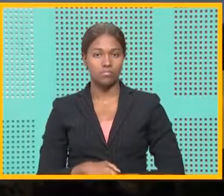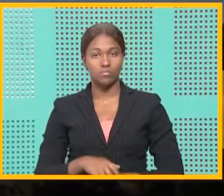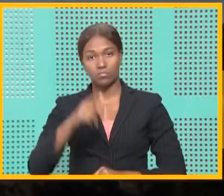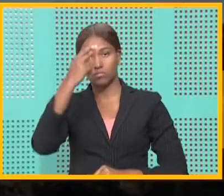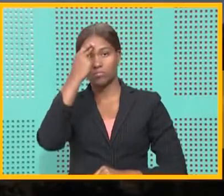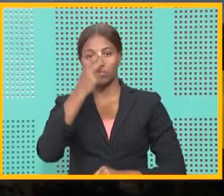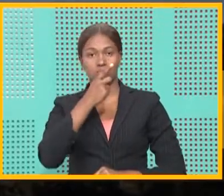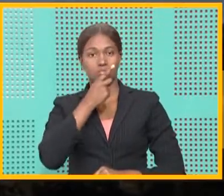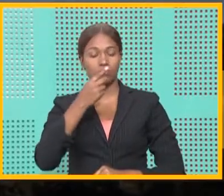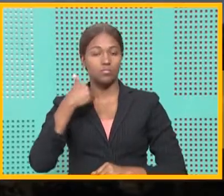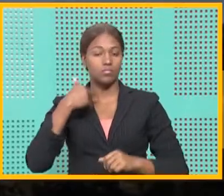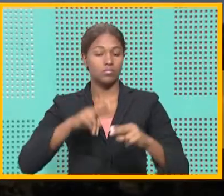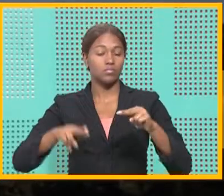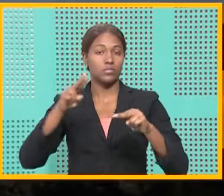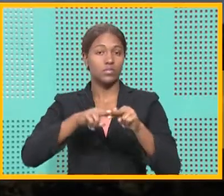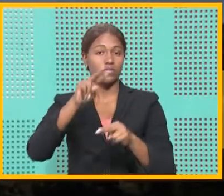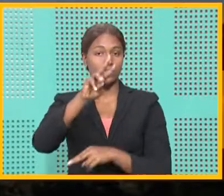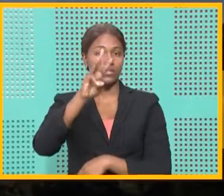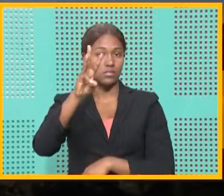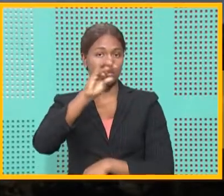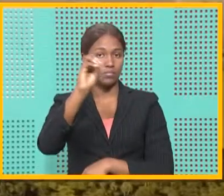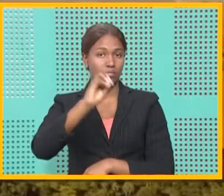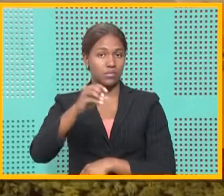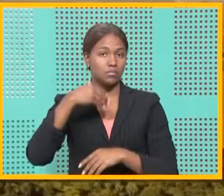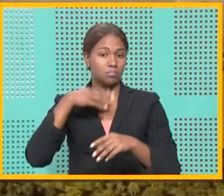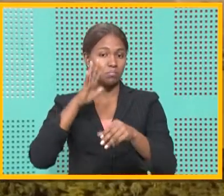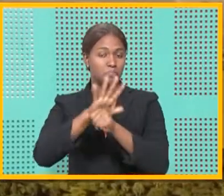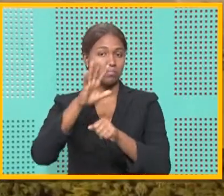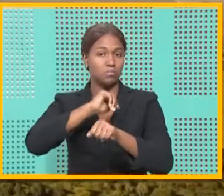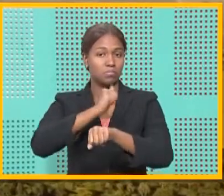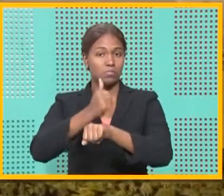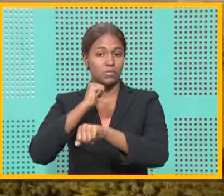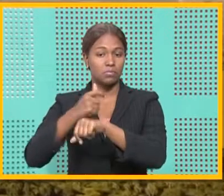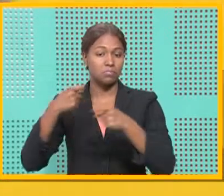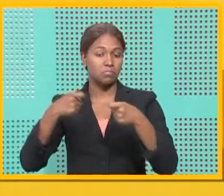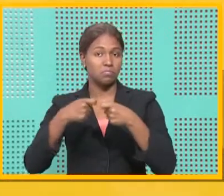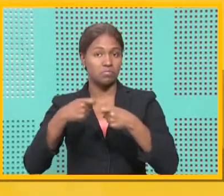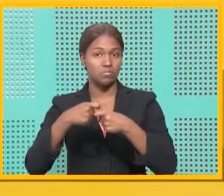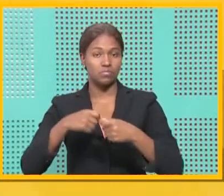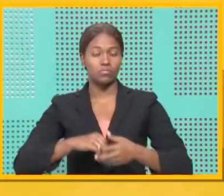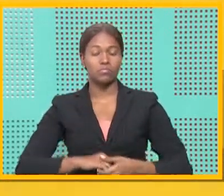República Dominicana incrementó un 26% capacidad instalada de energía.